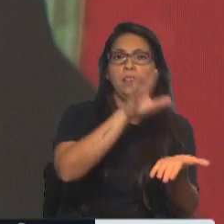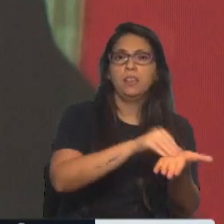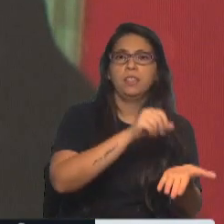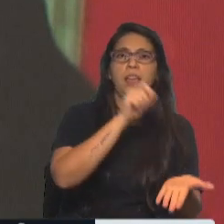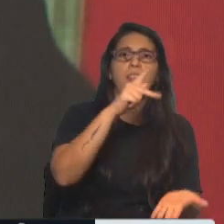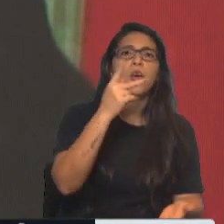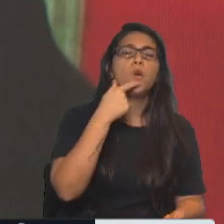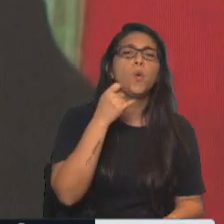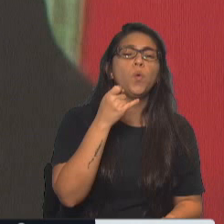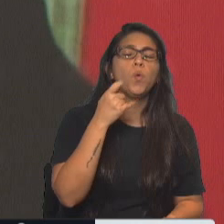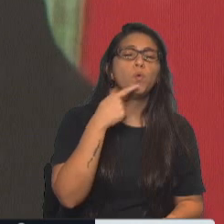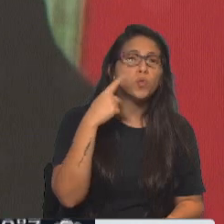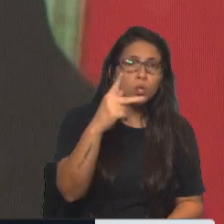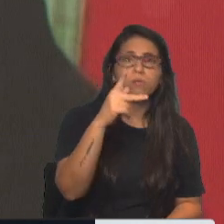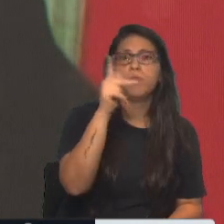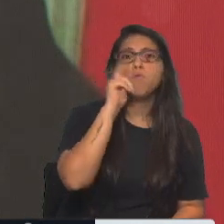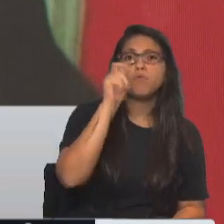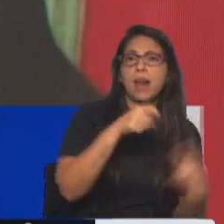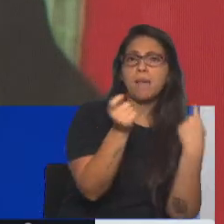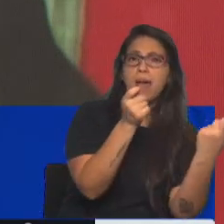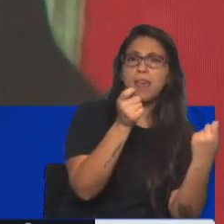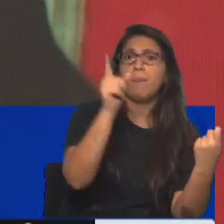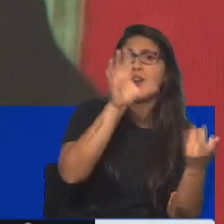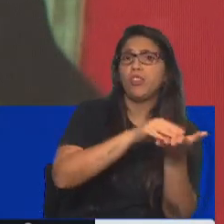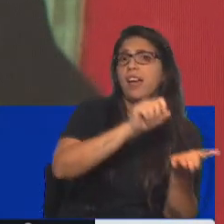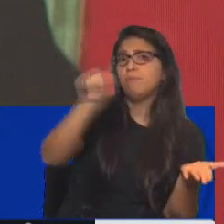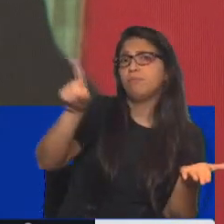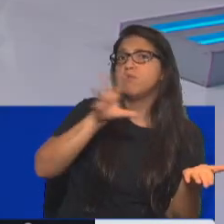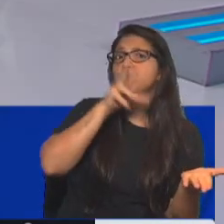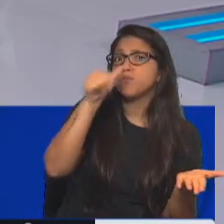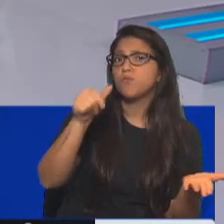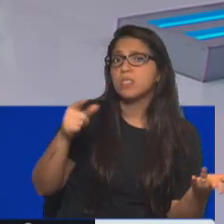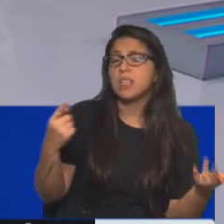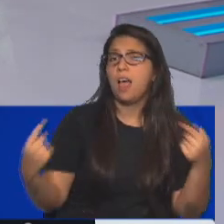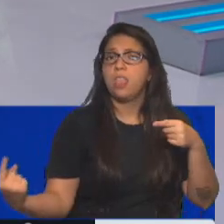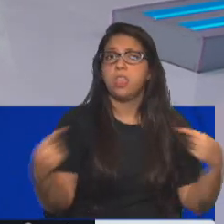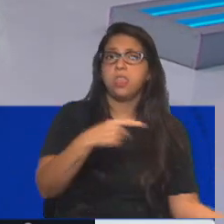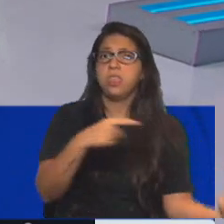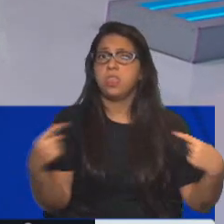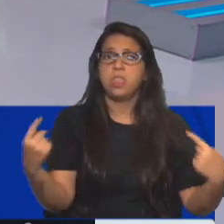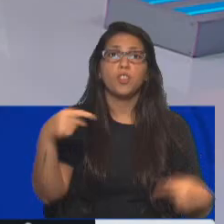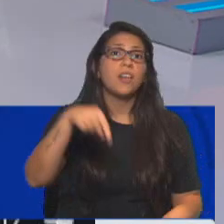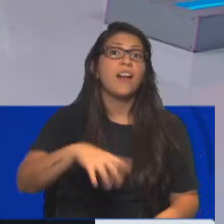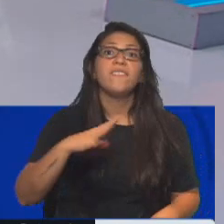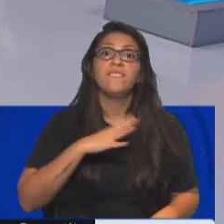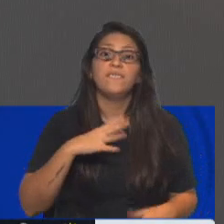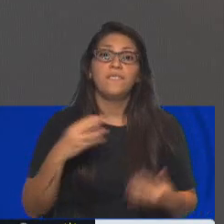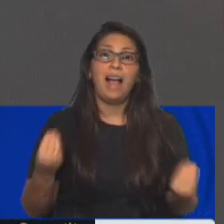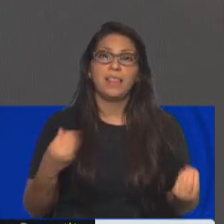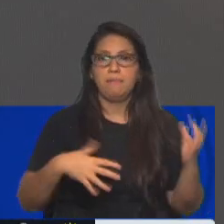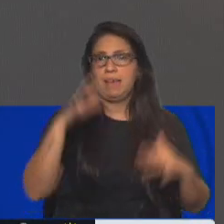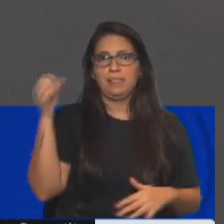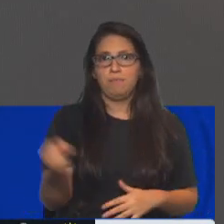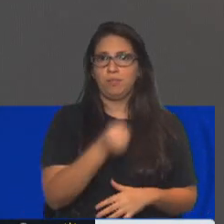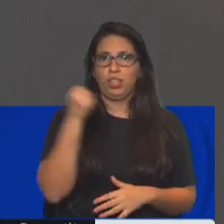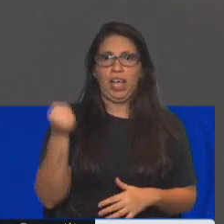Kursk, que controla Ucrania en territorio ruso. Da la sensación, bueno, que lo que falta es digamos, lo más